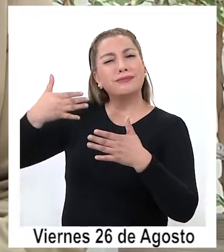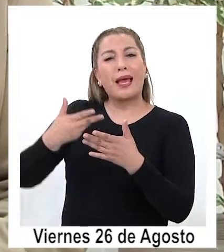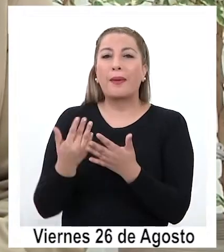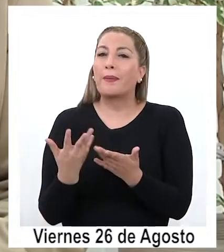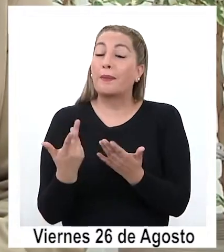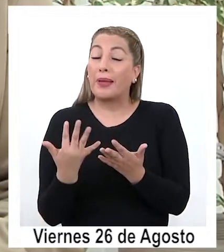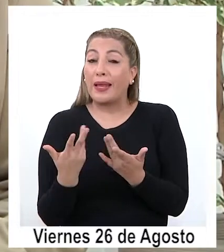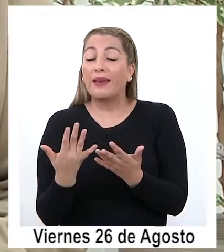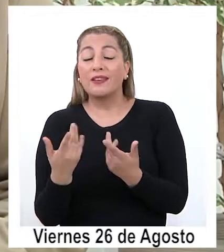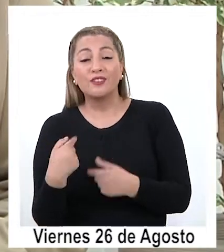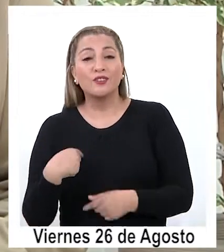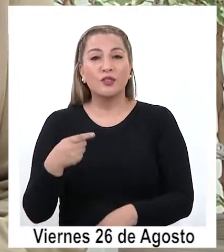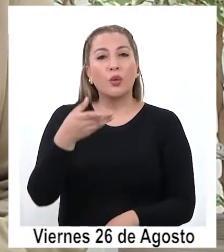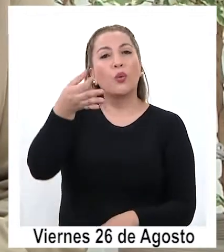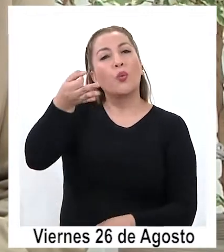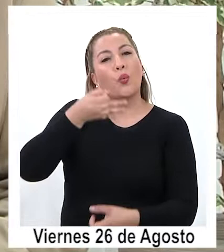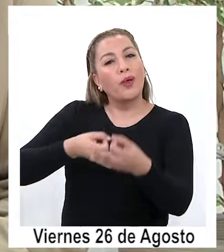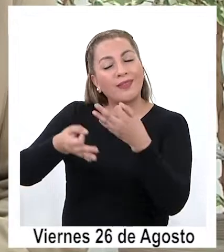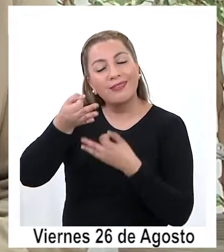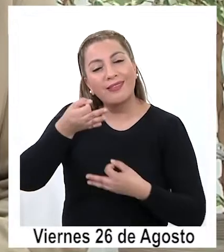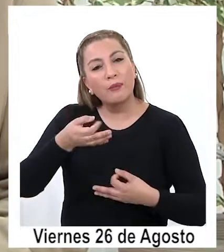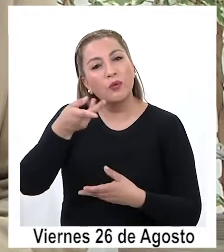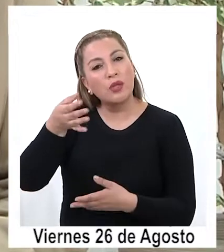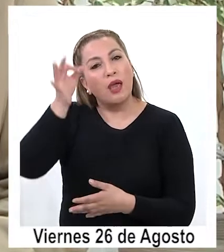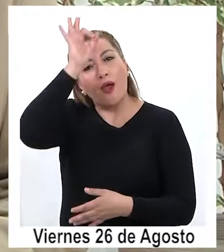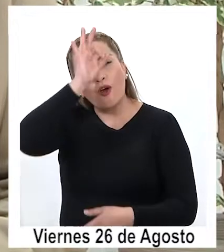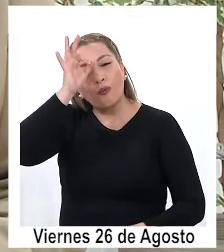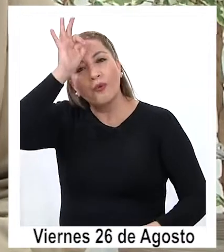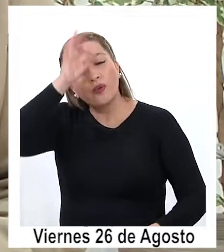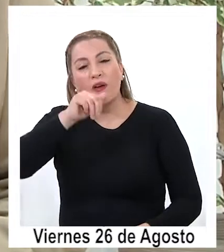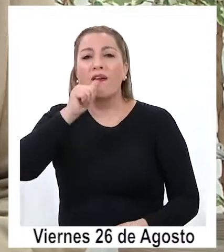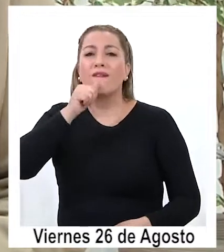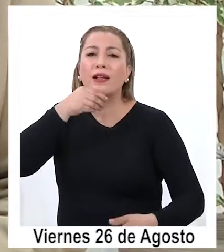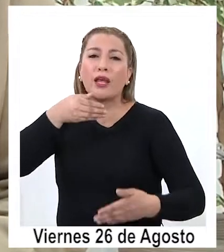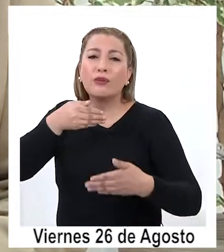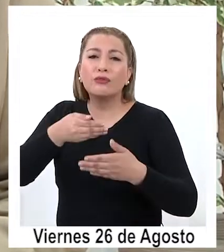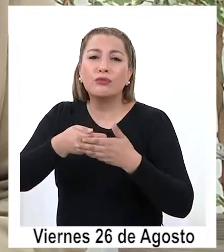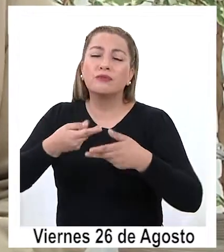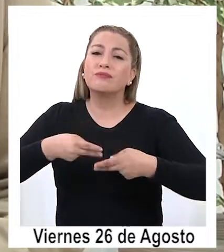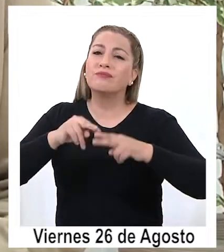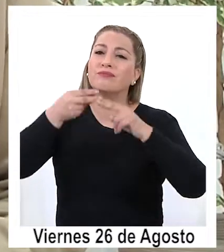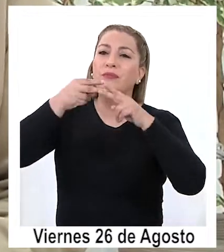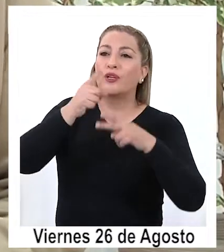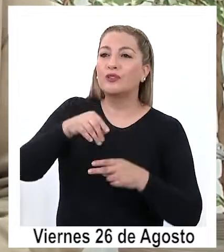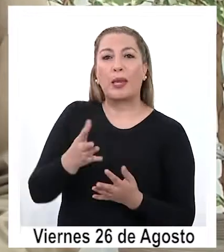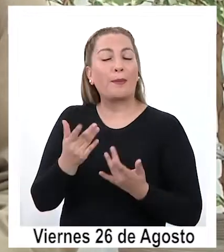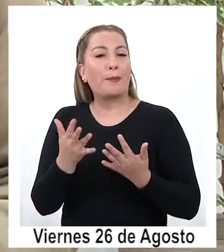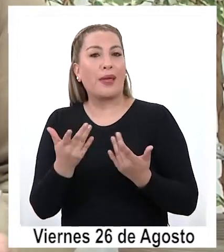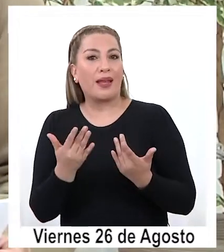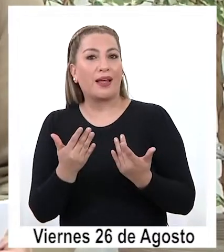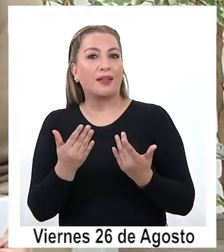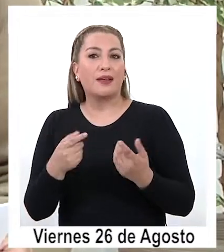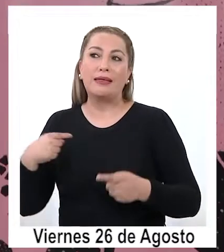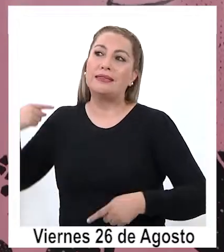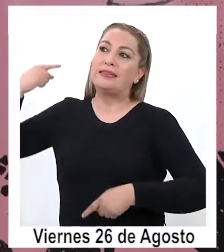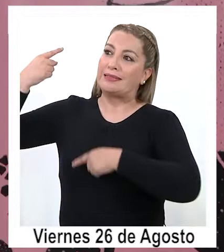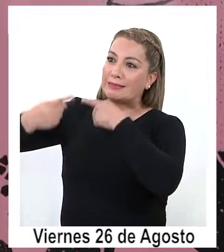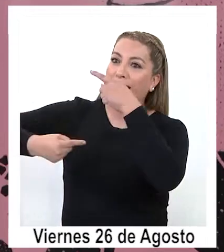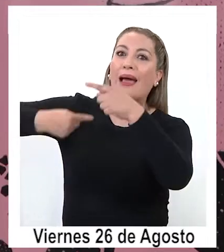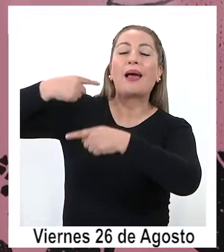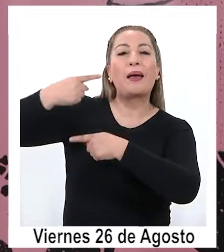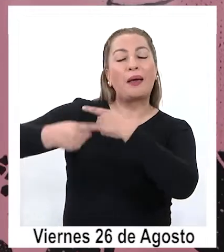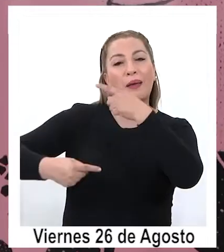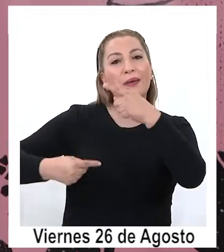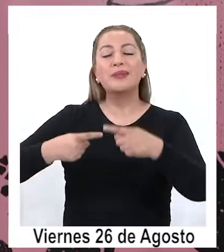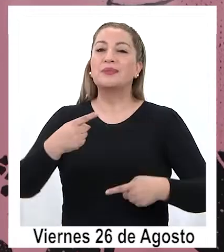comunidad y me gustaría que nos contara un poco cómo lo vio, ya falta poco, estamos expectantes han pasado generaciones, digamos, que